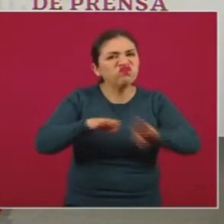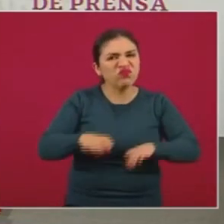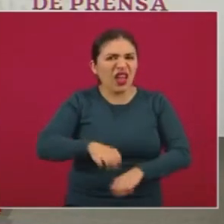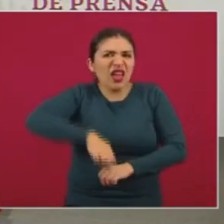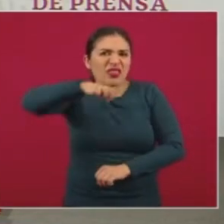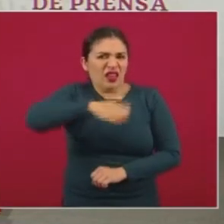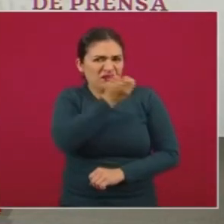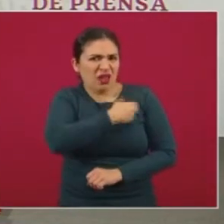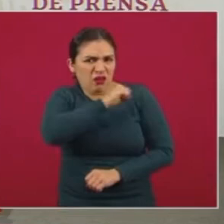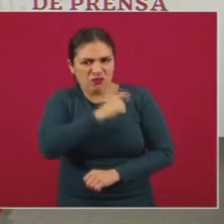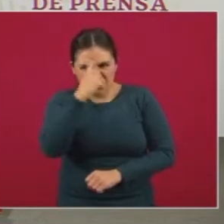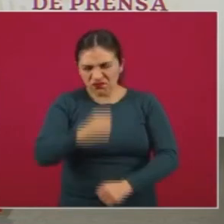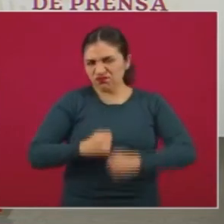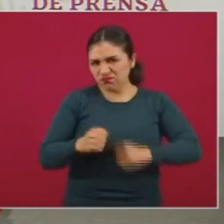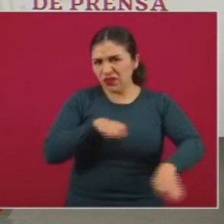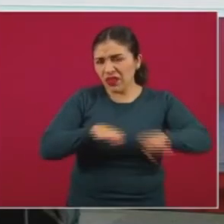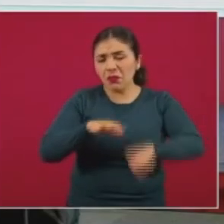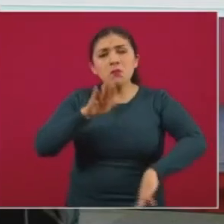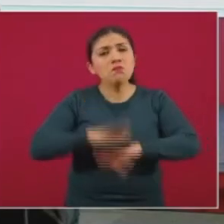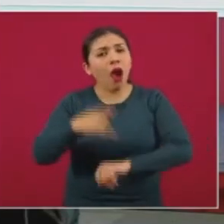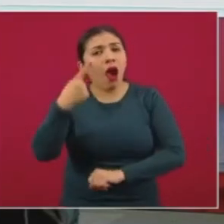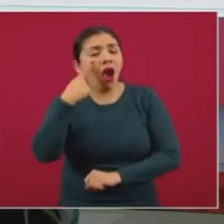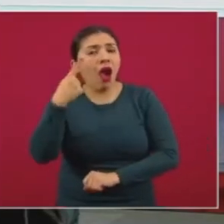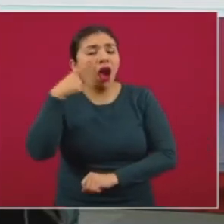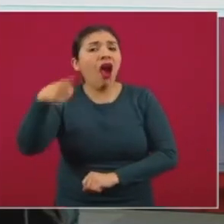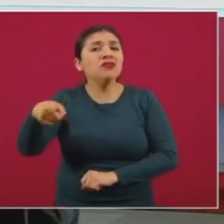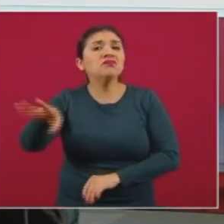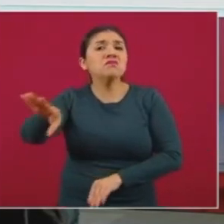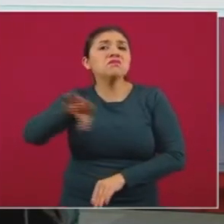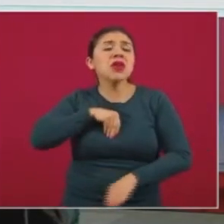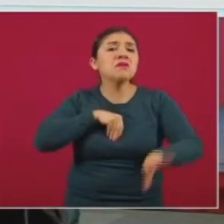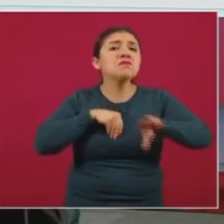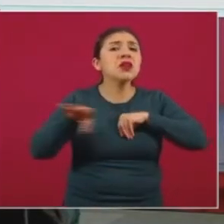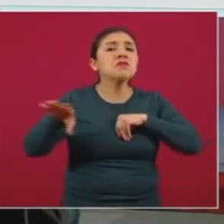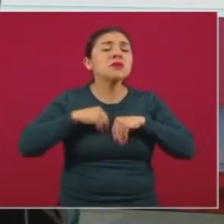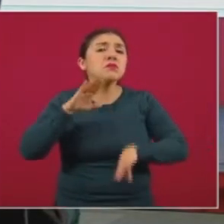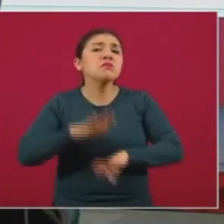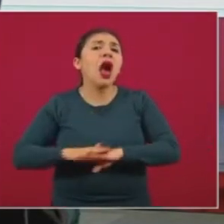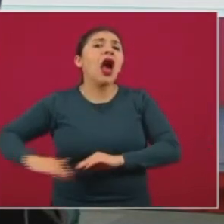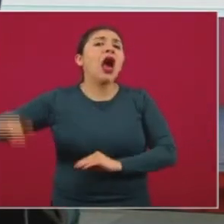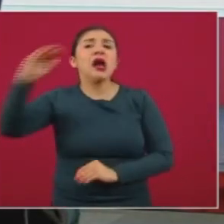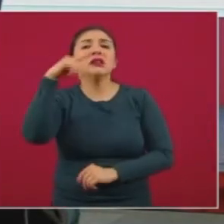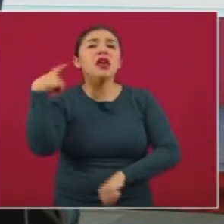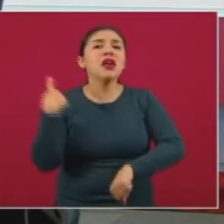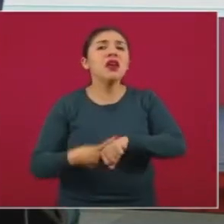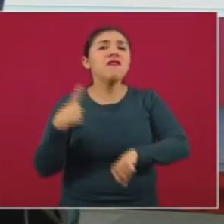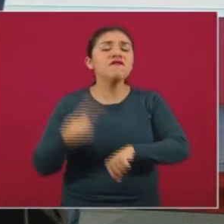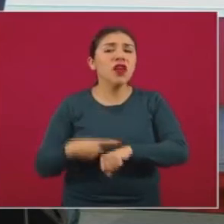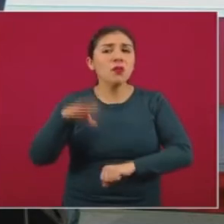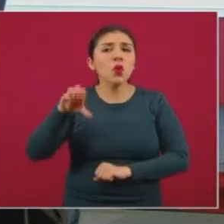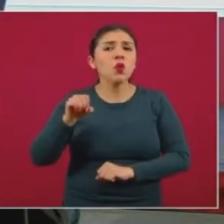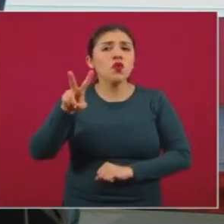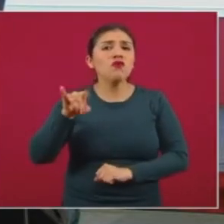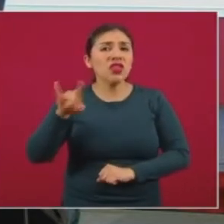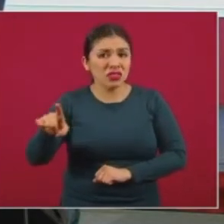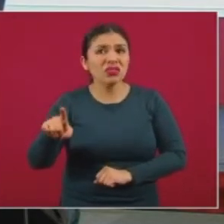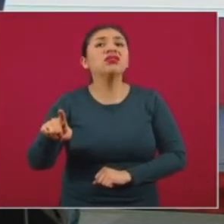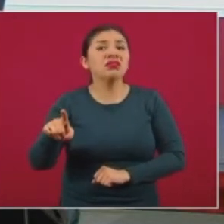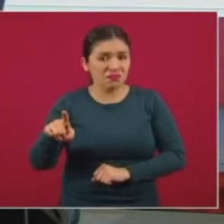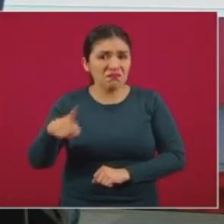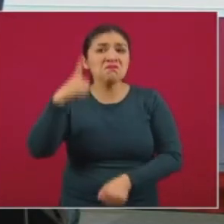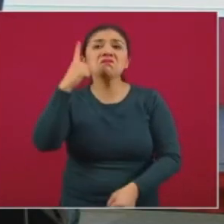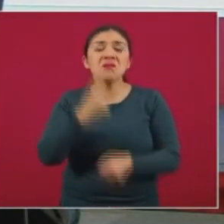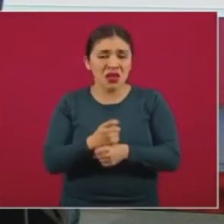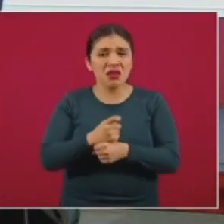la mayoría de ellos, pues son los que han contribuido con las mayores cargas de enfermedad, de contagios,